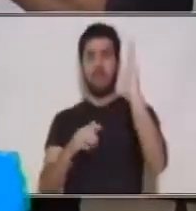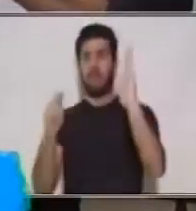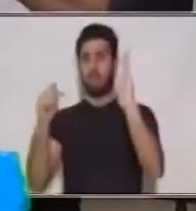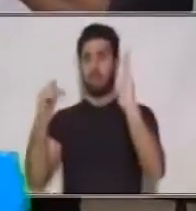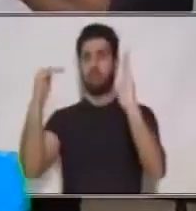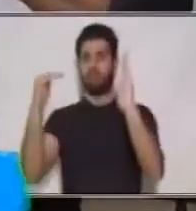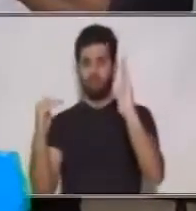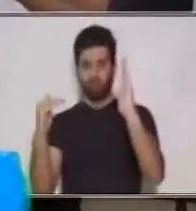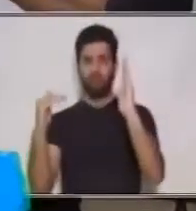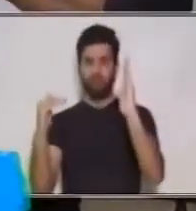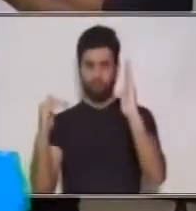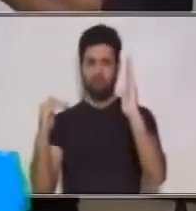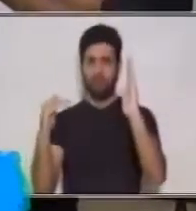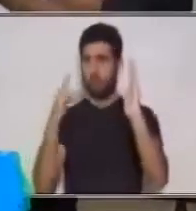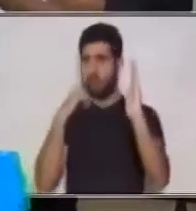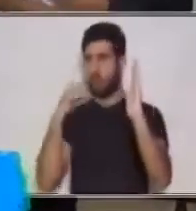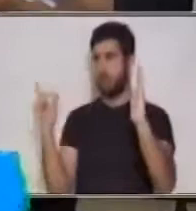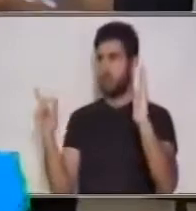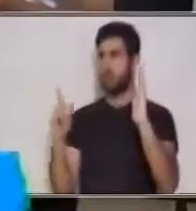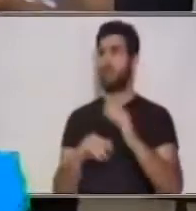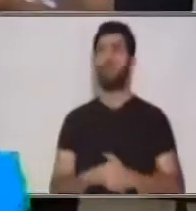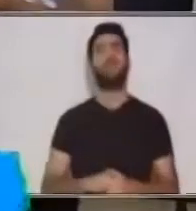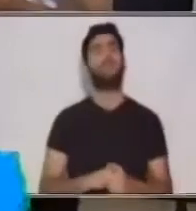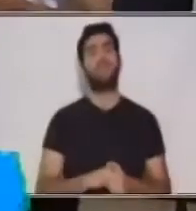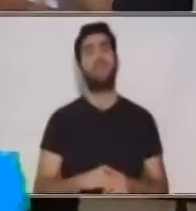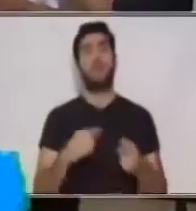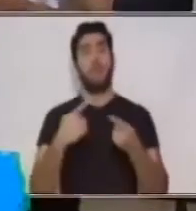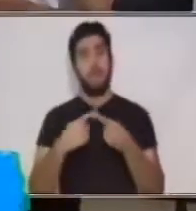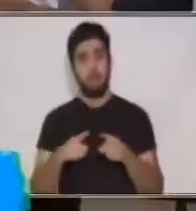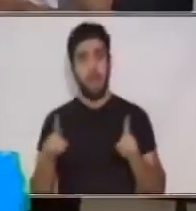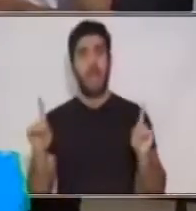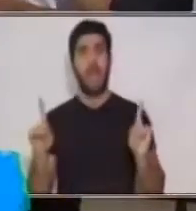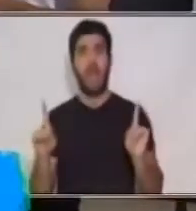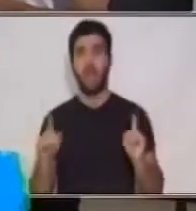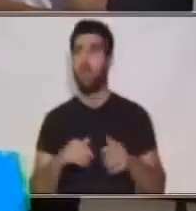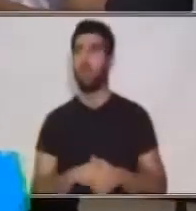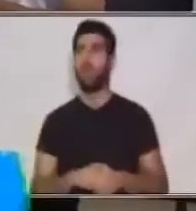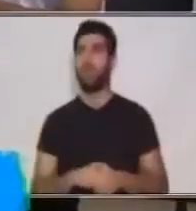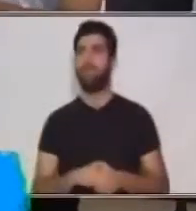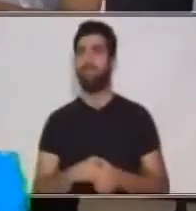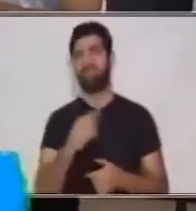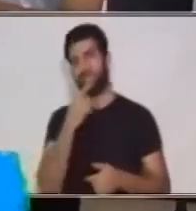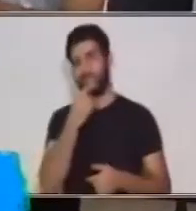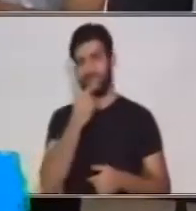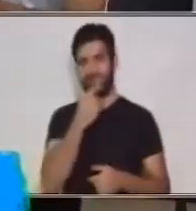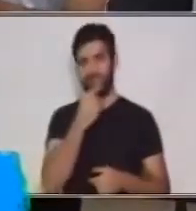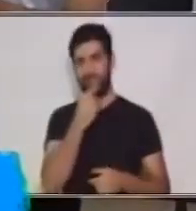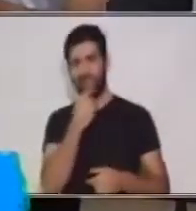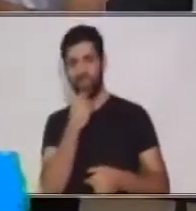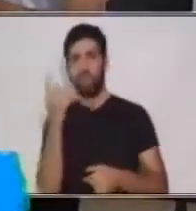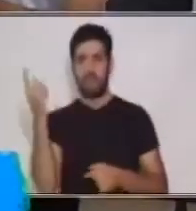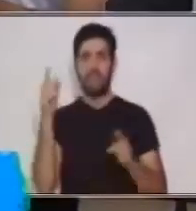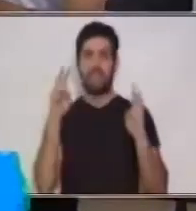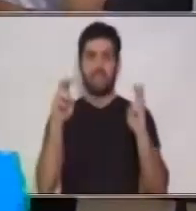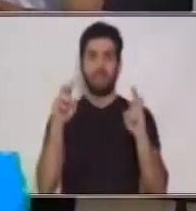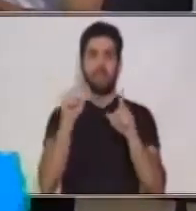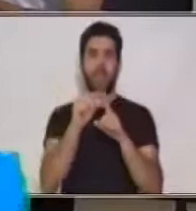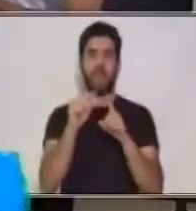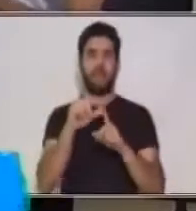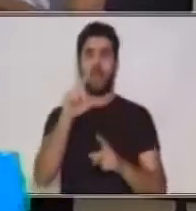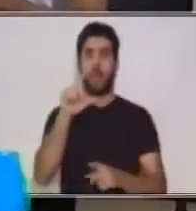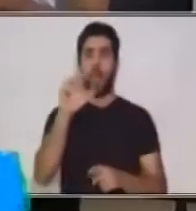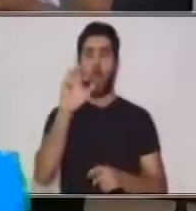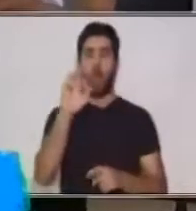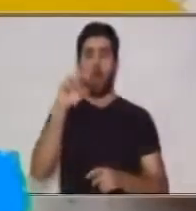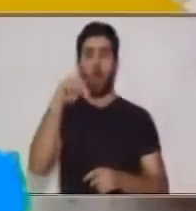angosto que el que tenemos de color amarillo. Pero, como dice la palabra, la congruencia, yo necesito saber